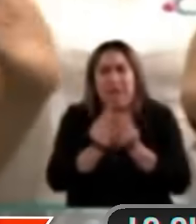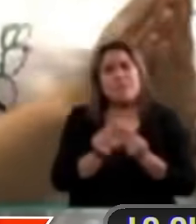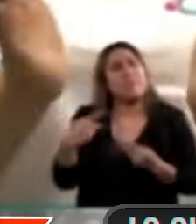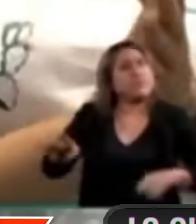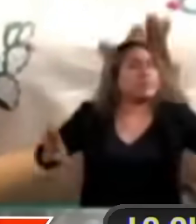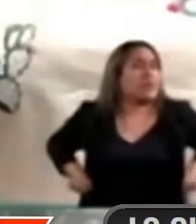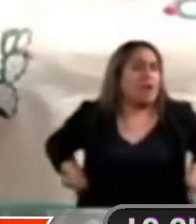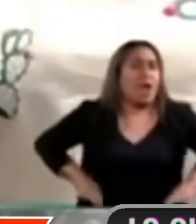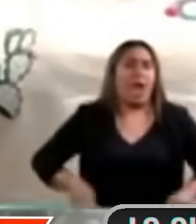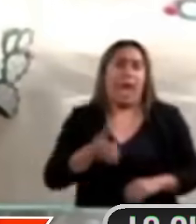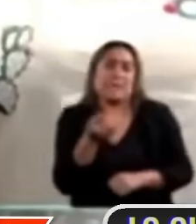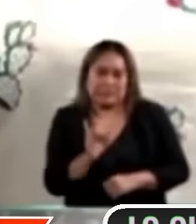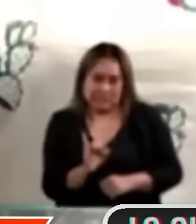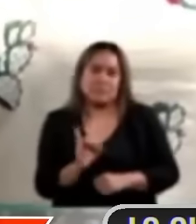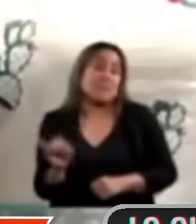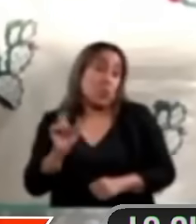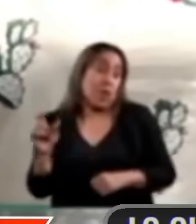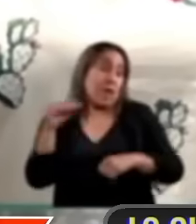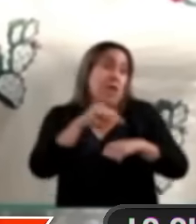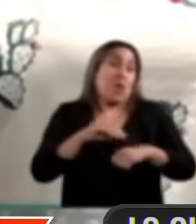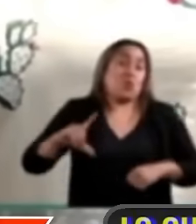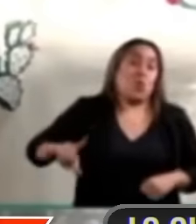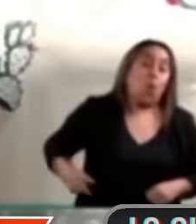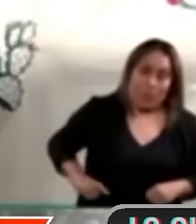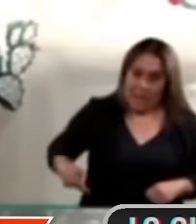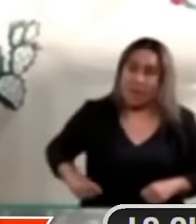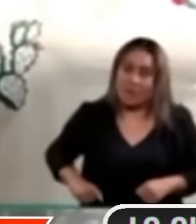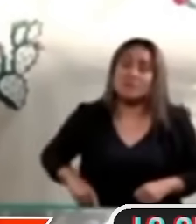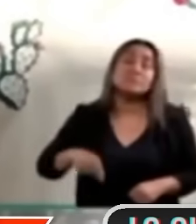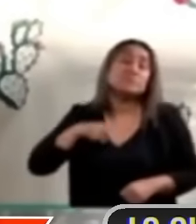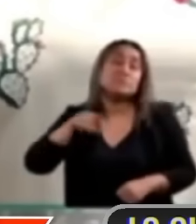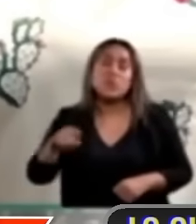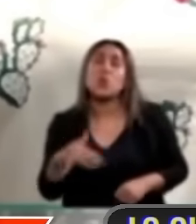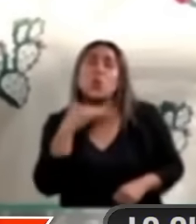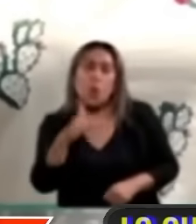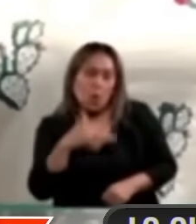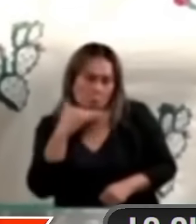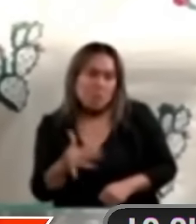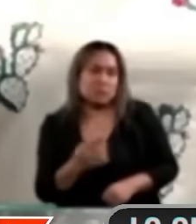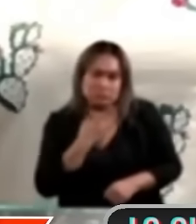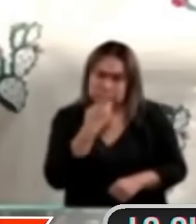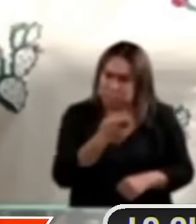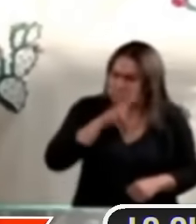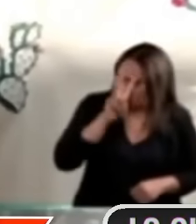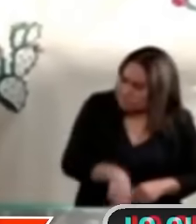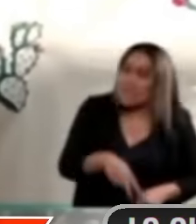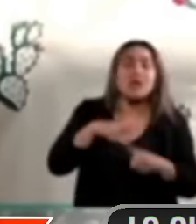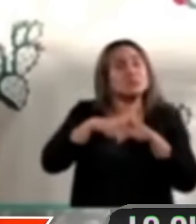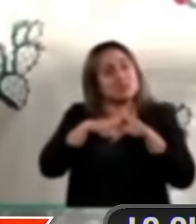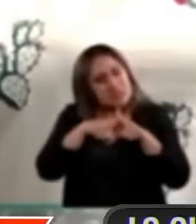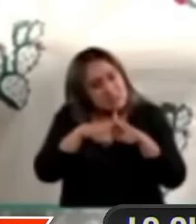hacer cuando son gobierno. Es una corrupta y lo vamos a decir hasta el